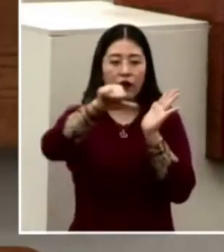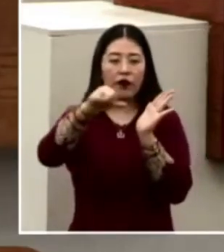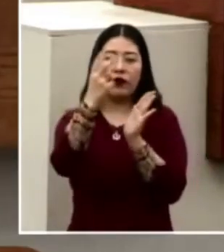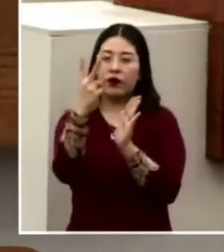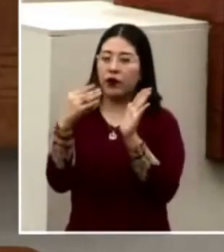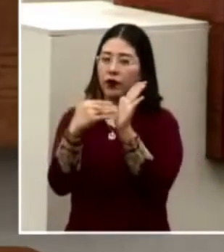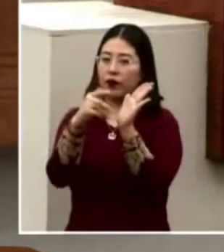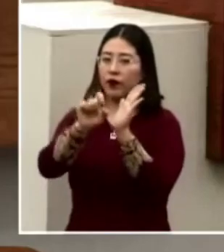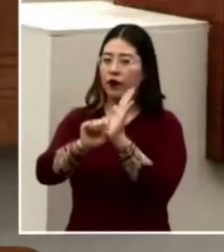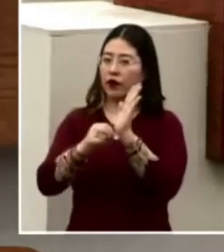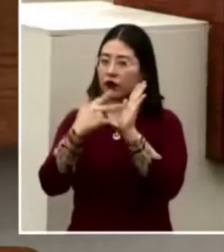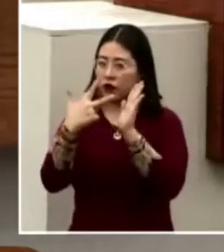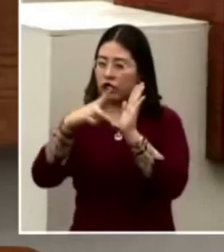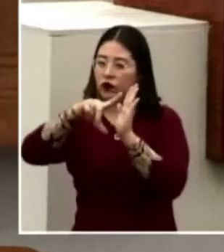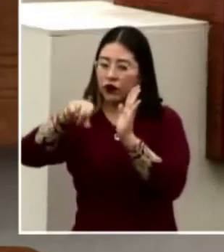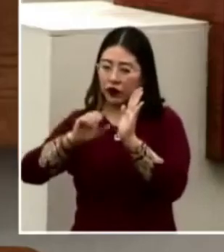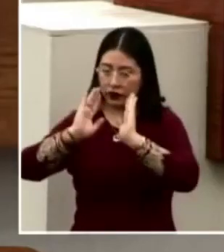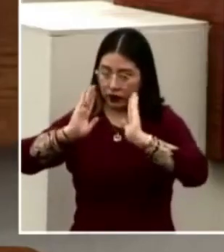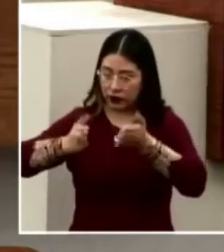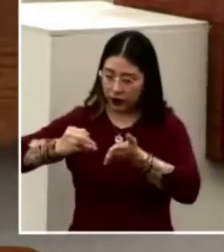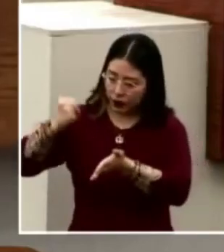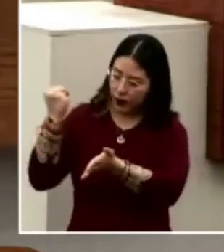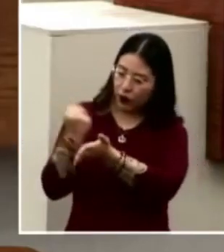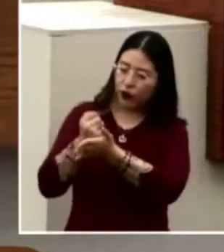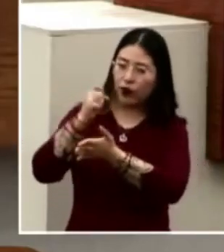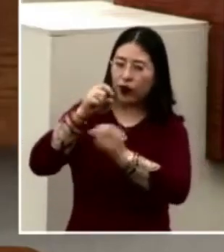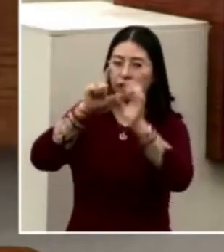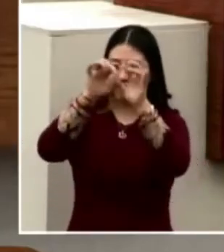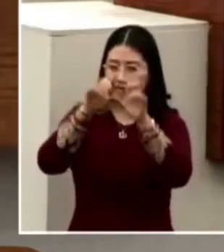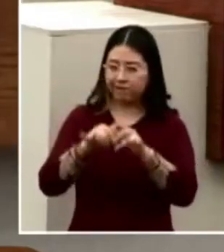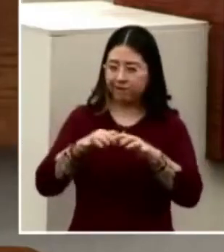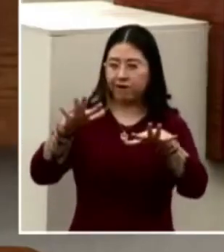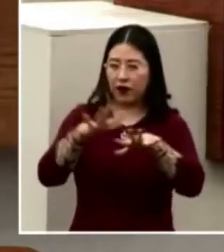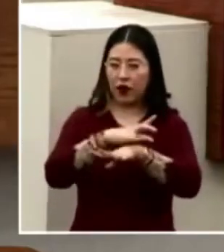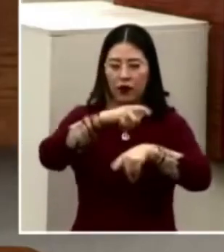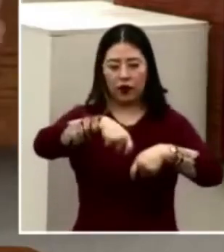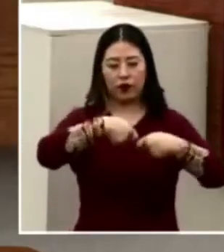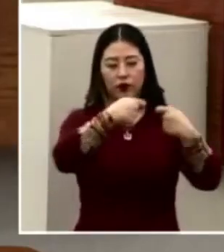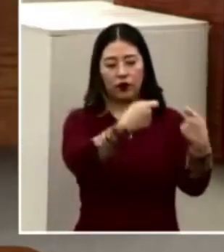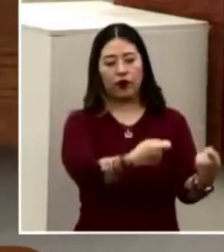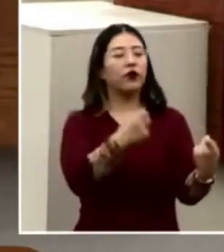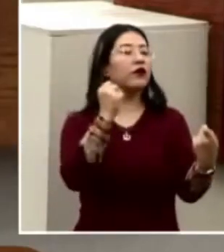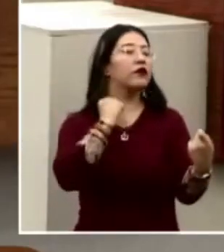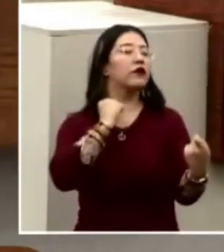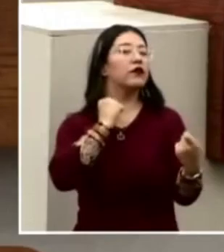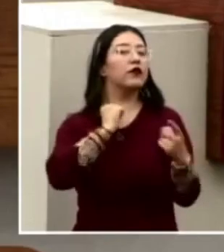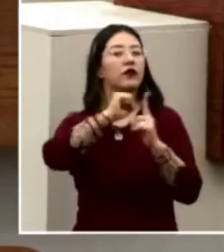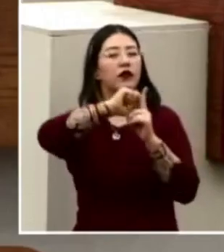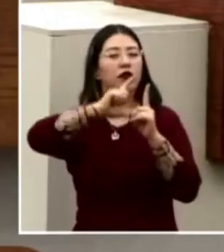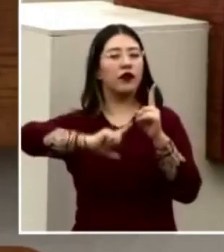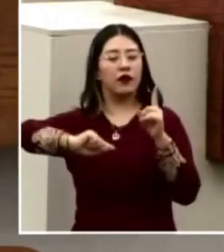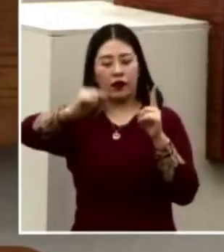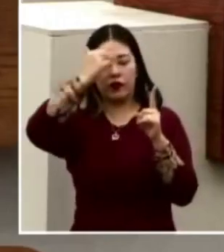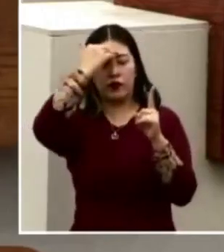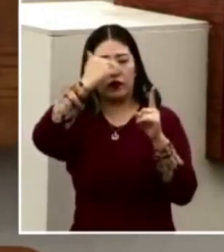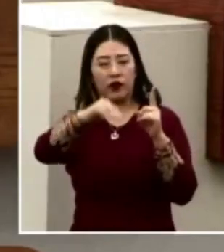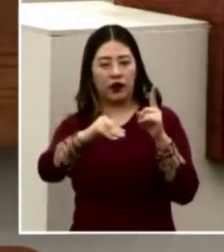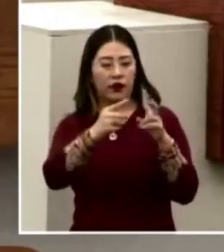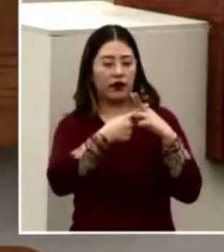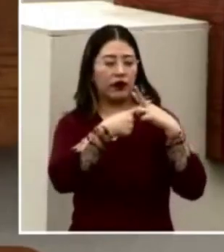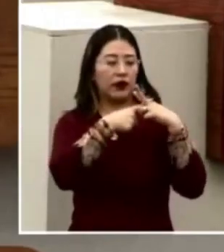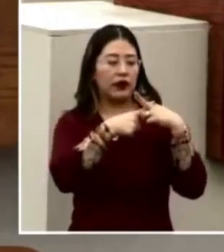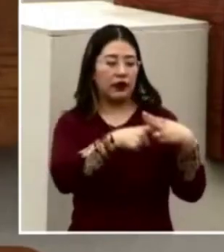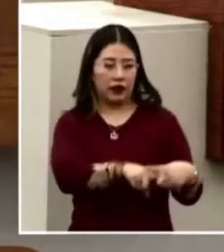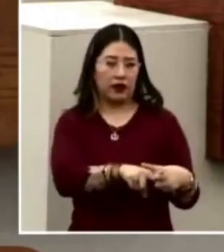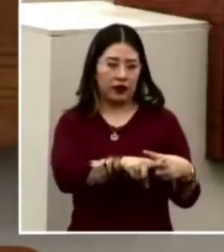2028. Una vez aprobada esa minuta fue al Senado de la República, donde hubo de empezar